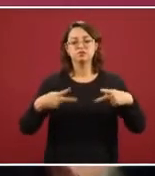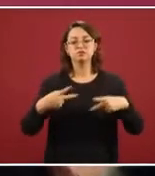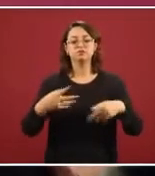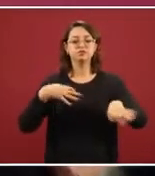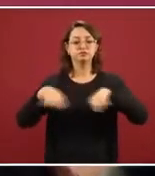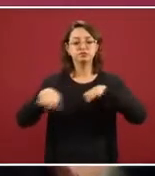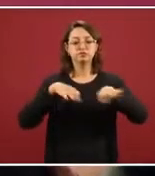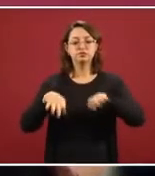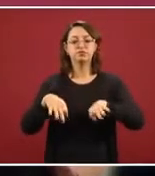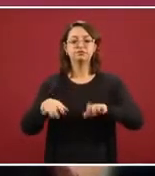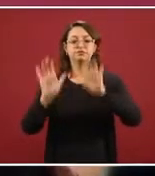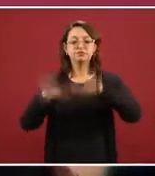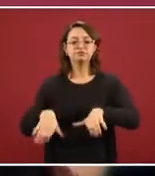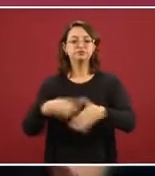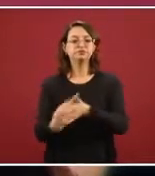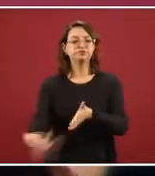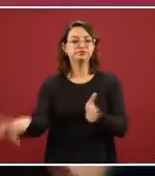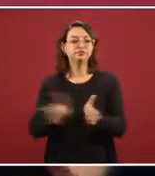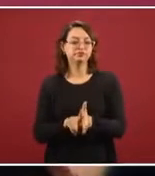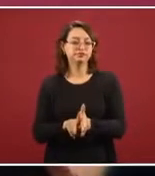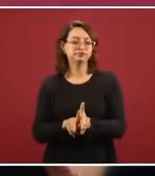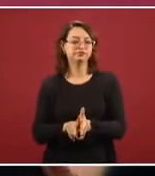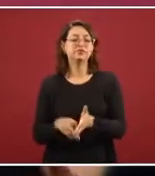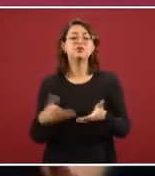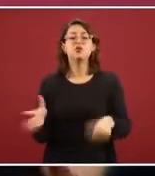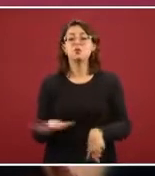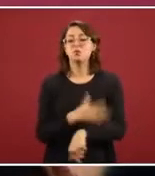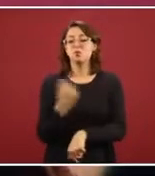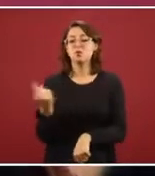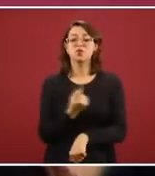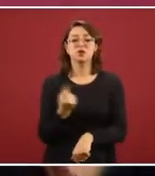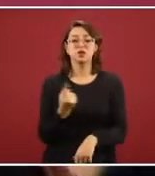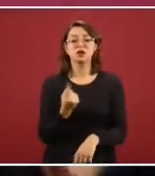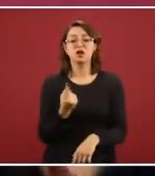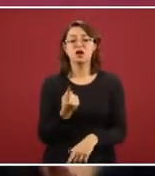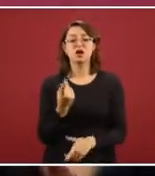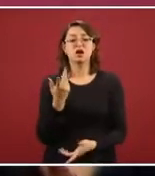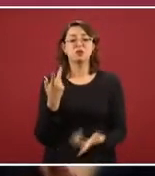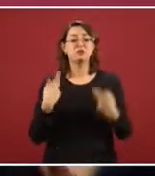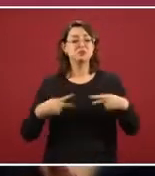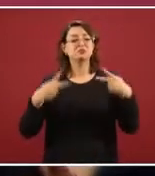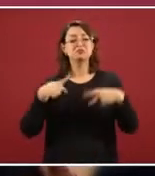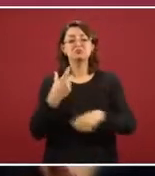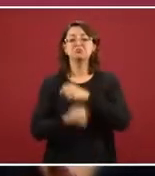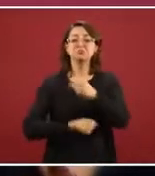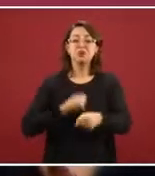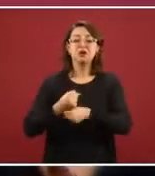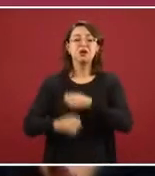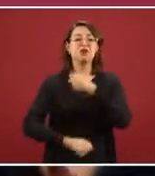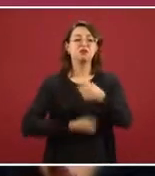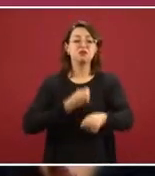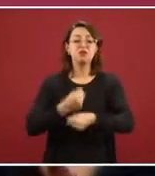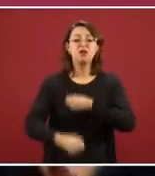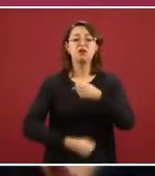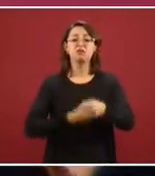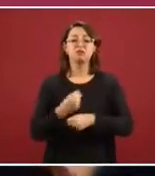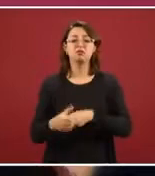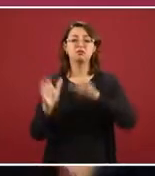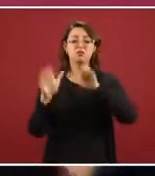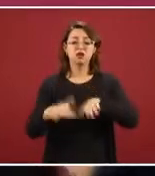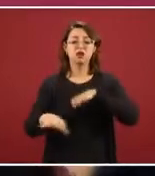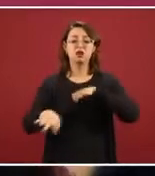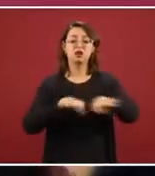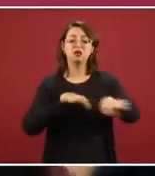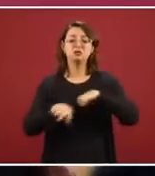porque hay trabajadores que llevan años contratados